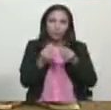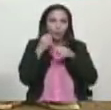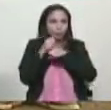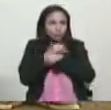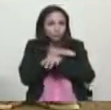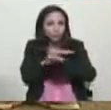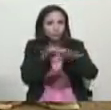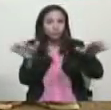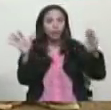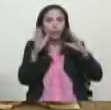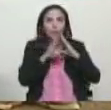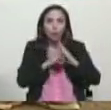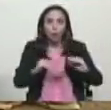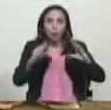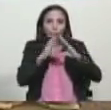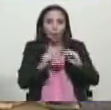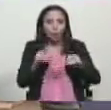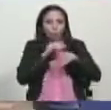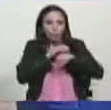usted lo decía.